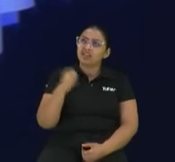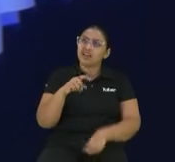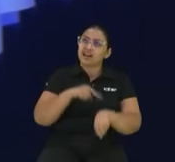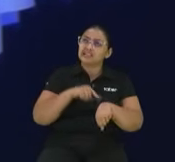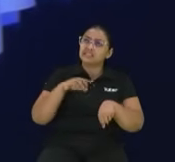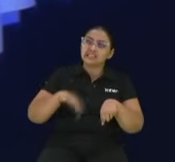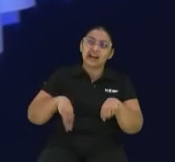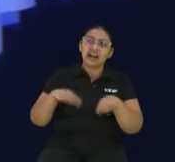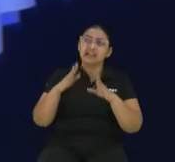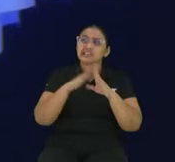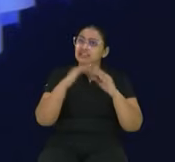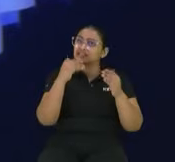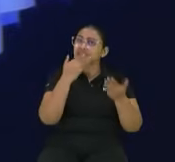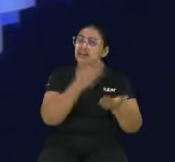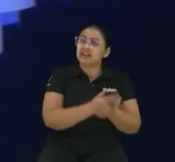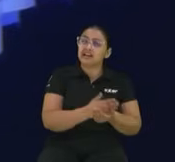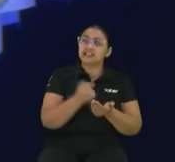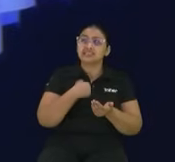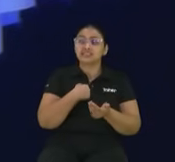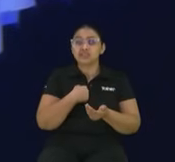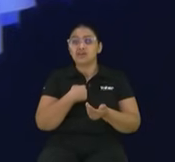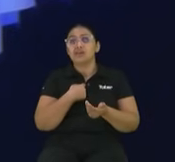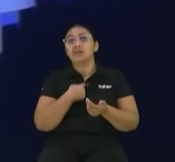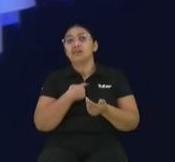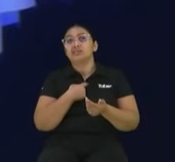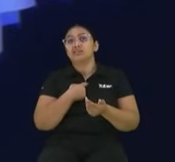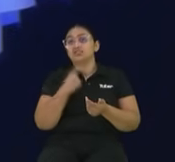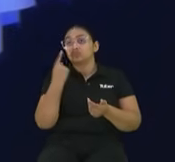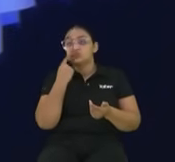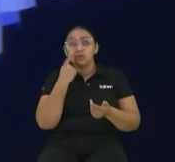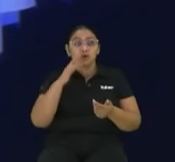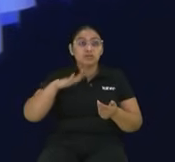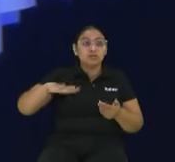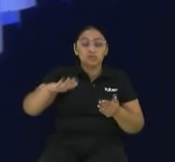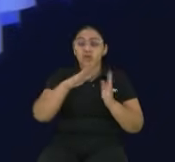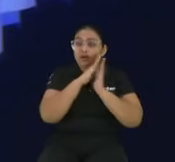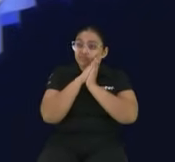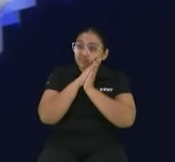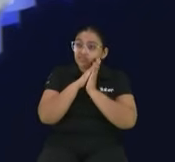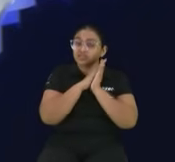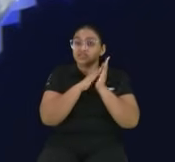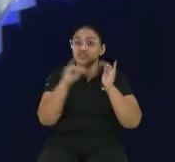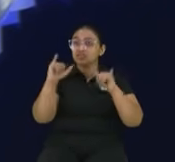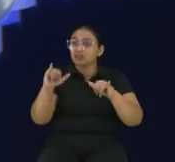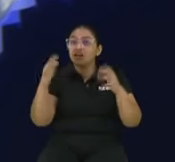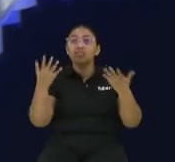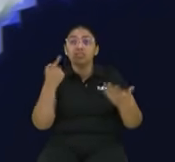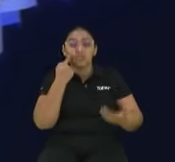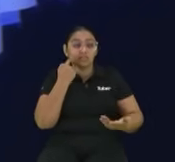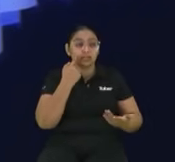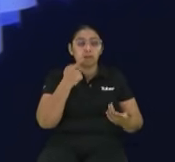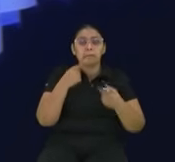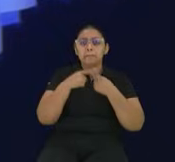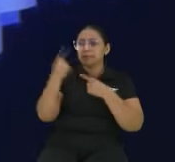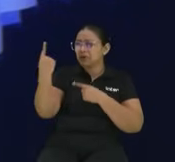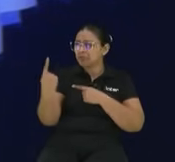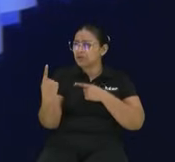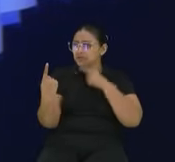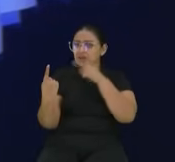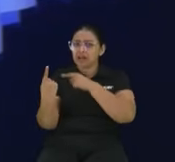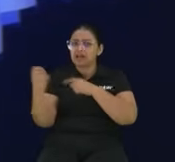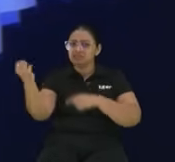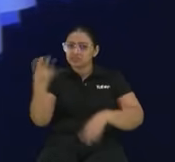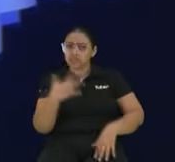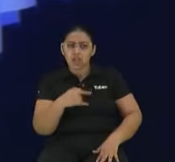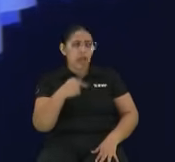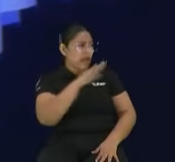tarde a la casa de pelado ver dónde come ver dónde duerme o quedarse en el mismo aeropuerto pero me encantó la persona que me atendió No se preocupe yo le